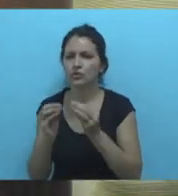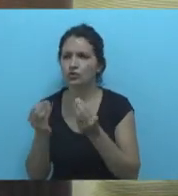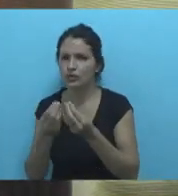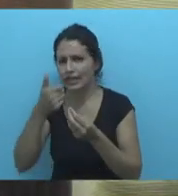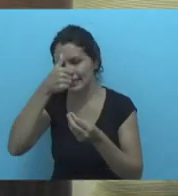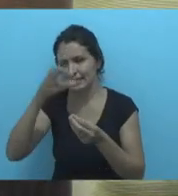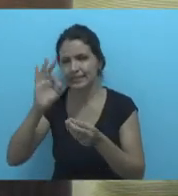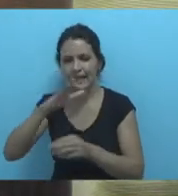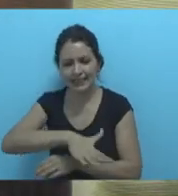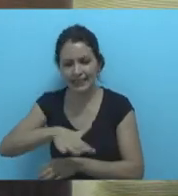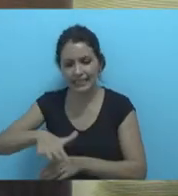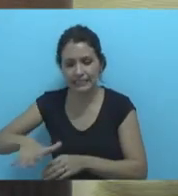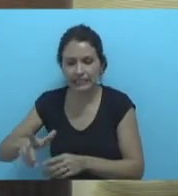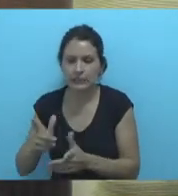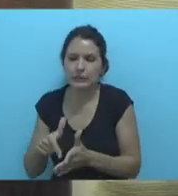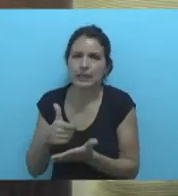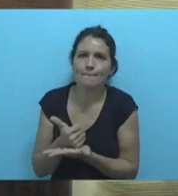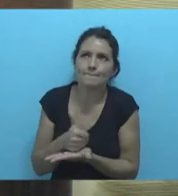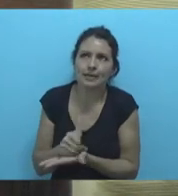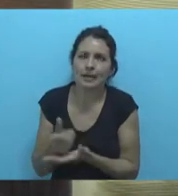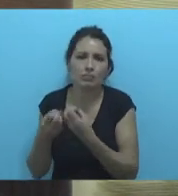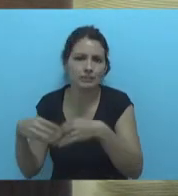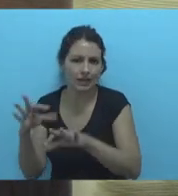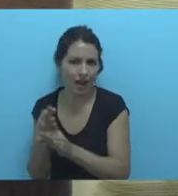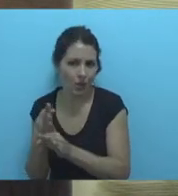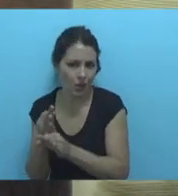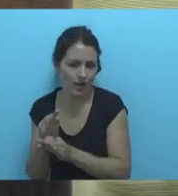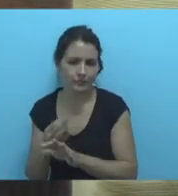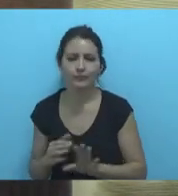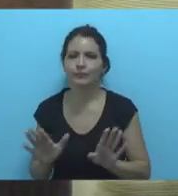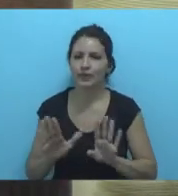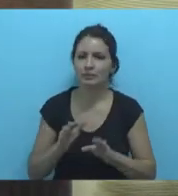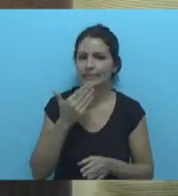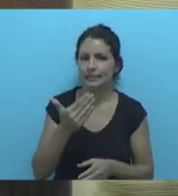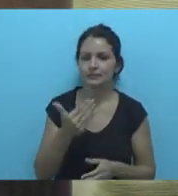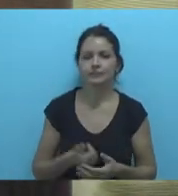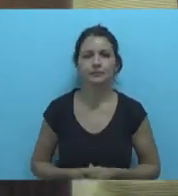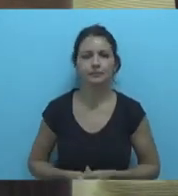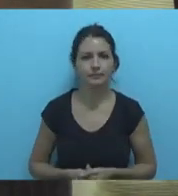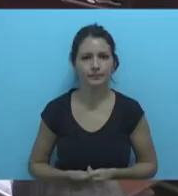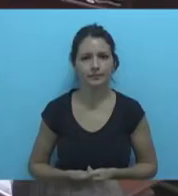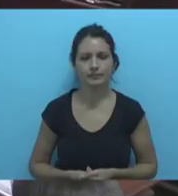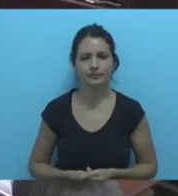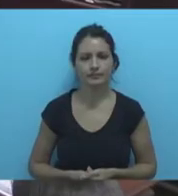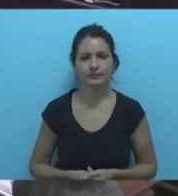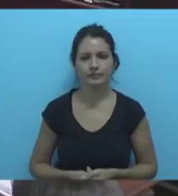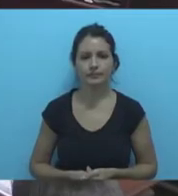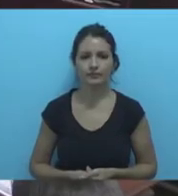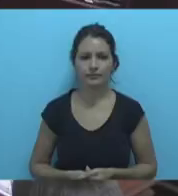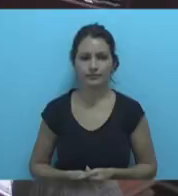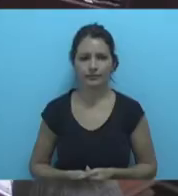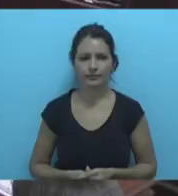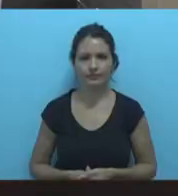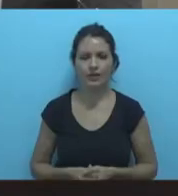así que esperamos que puedan comenzar prontamente su ciclo electivo. Muchas gracias. Gracias, diputada.